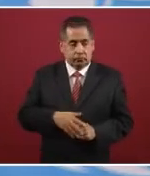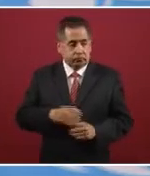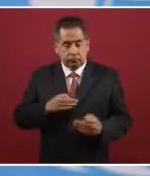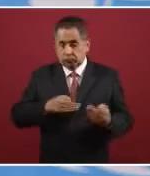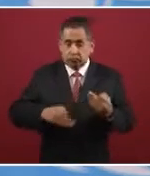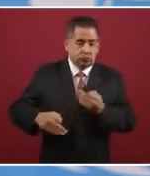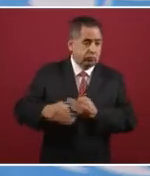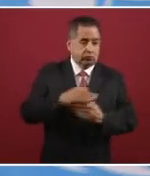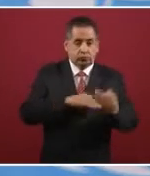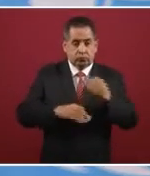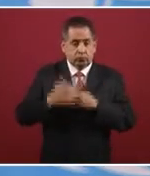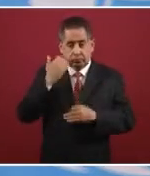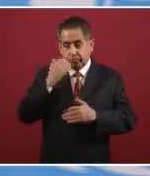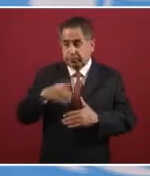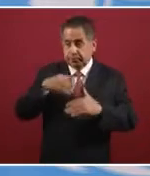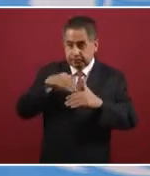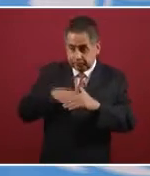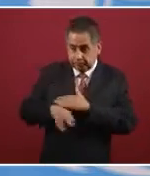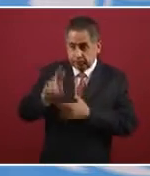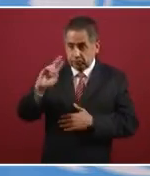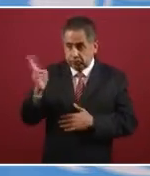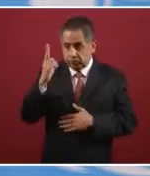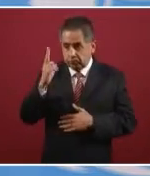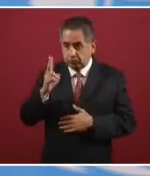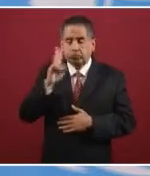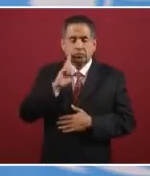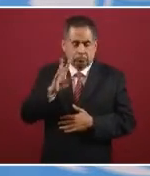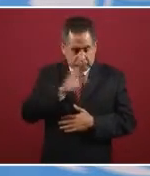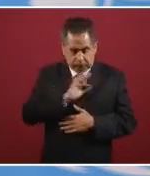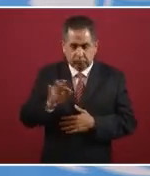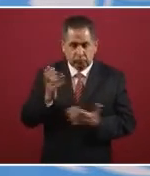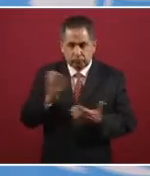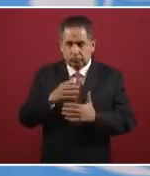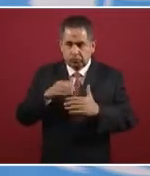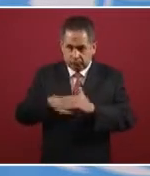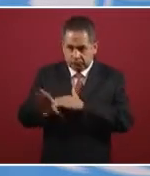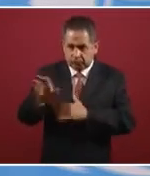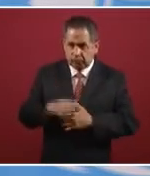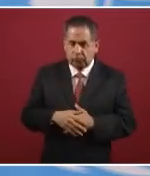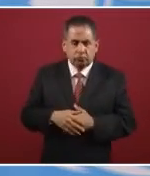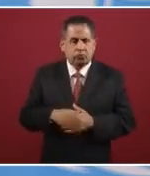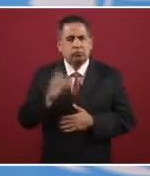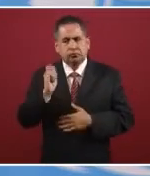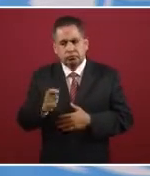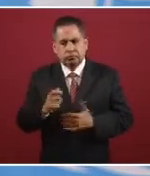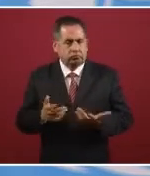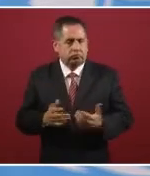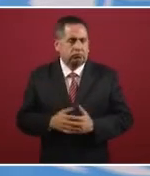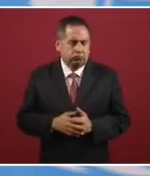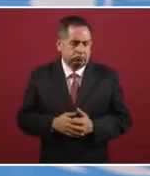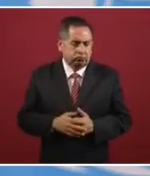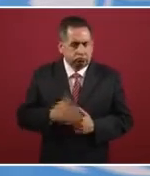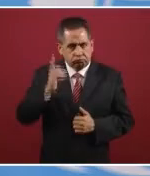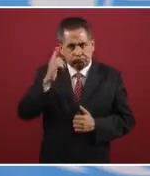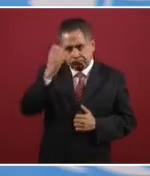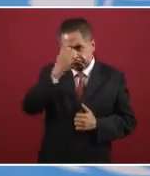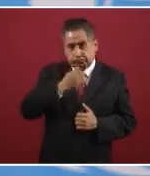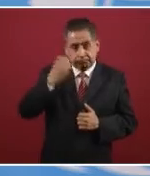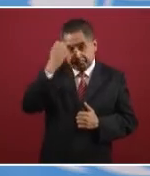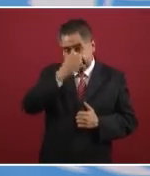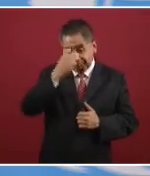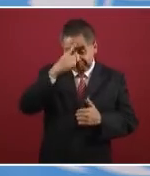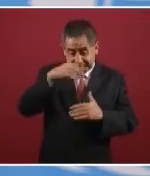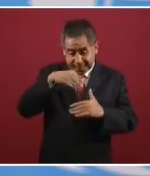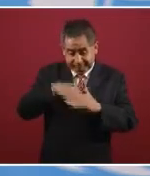a la universidad puedan hacerlo y que se supriman los exámenes